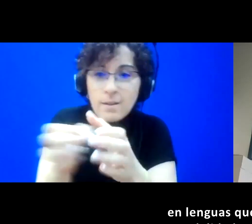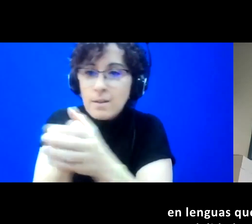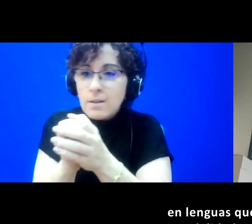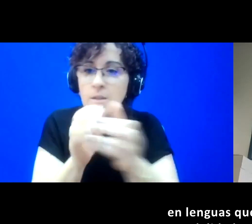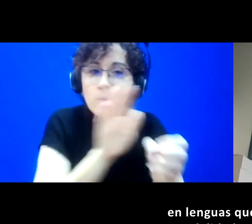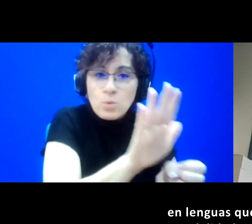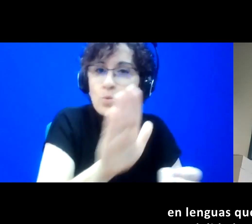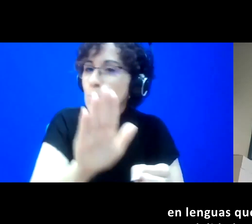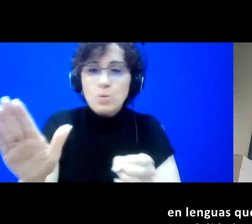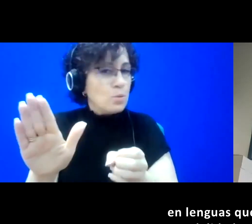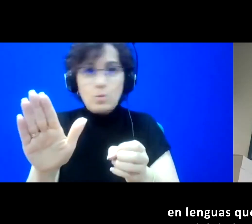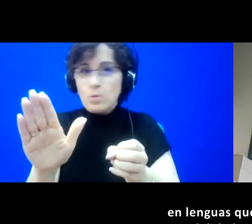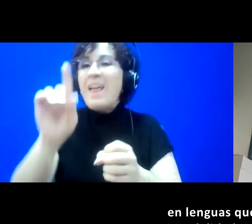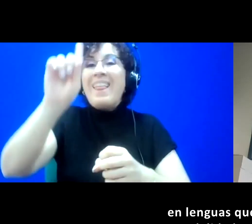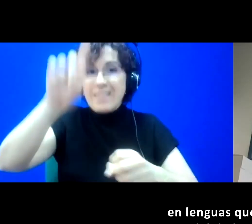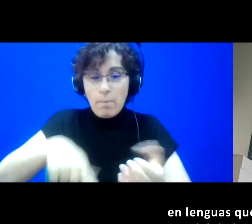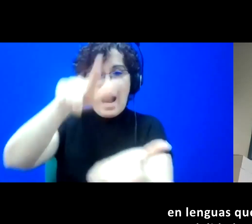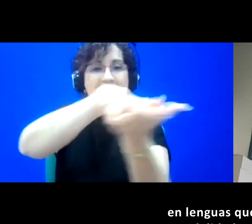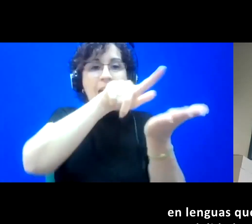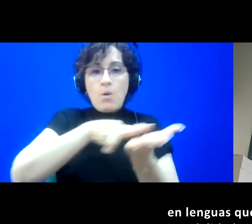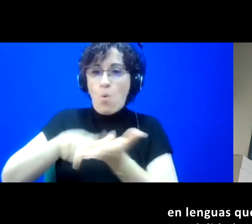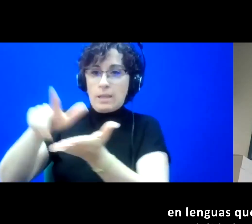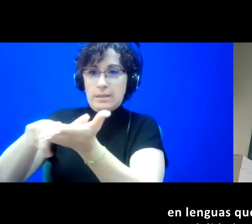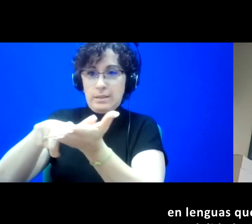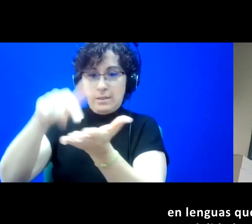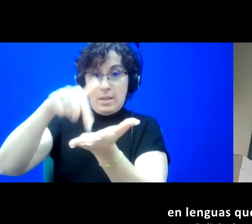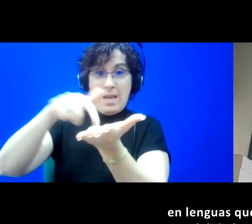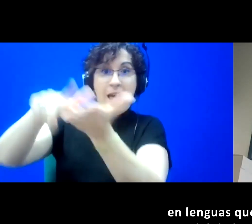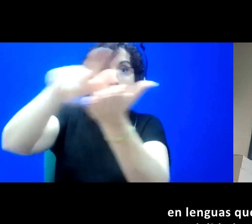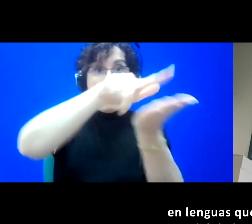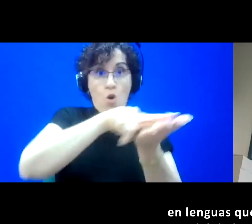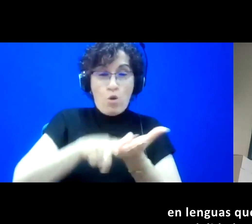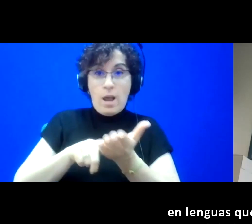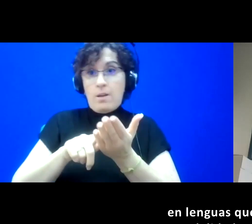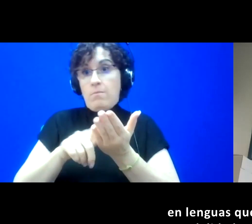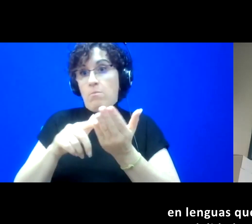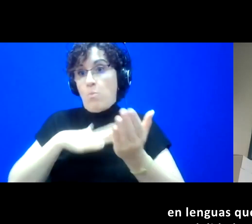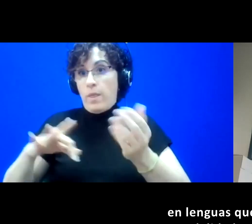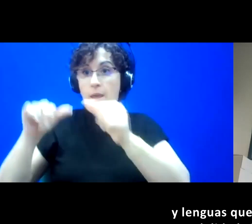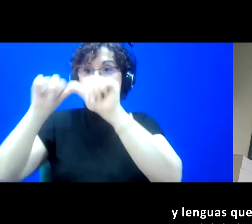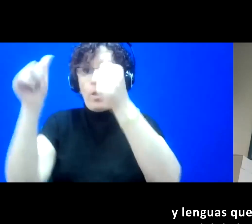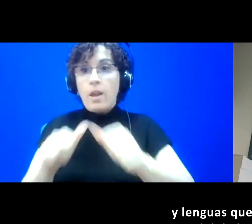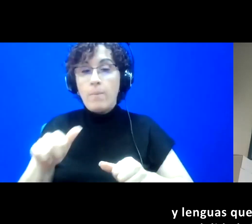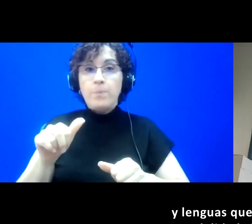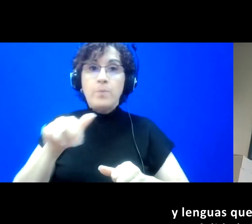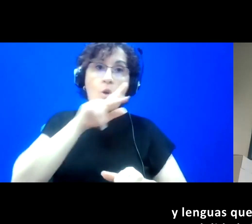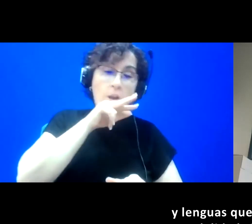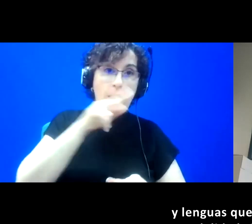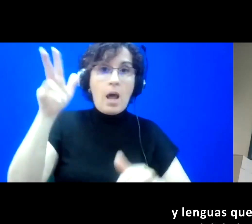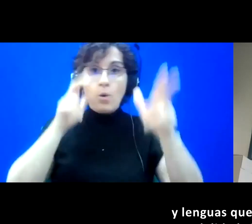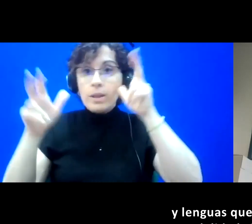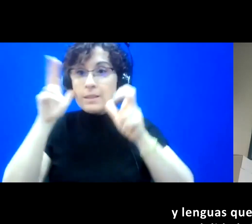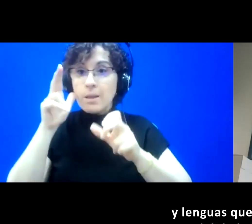en lenguas que tienen una modalidad oral auditiva y lenguas que tienen